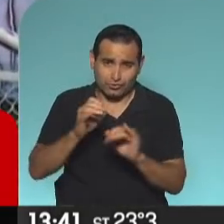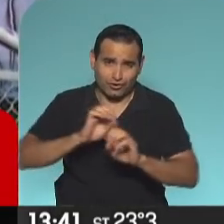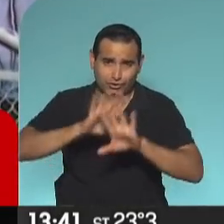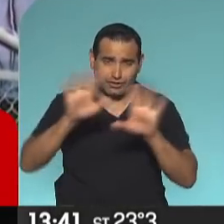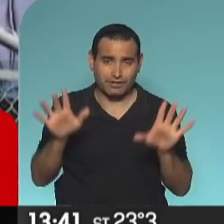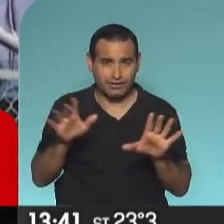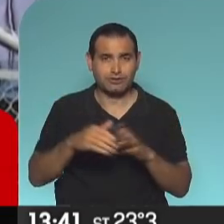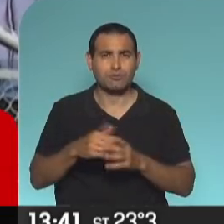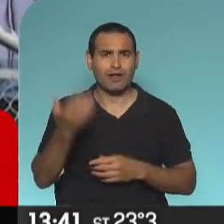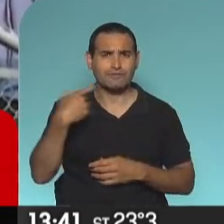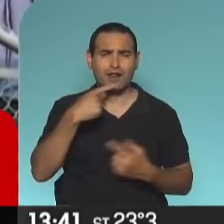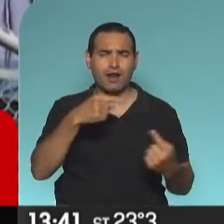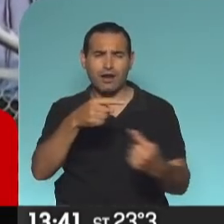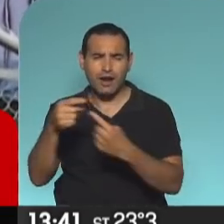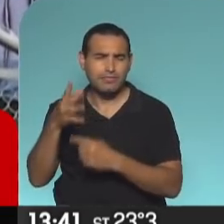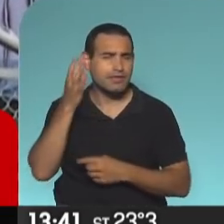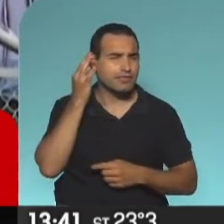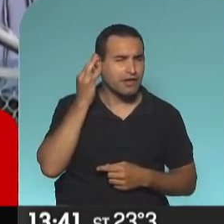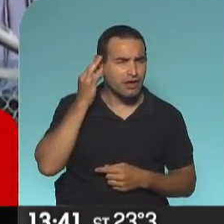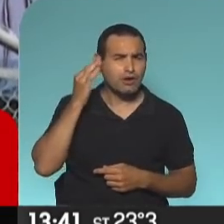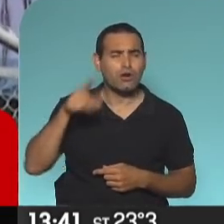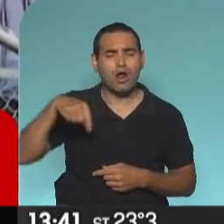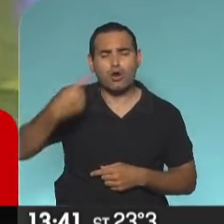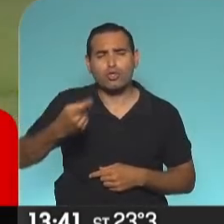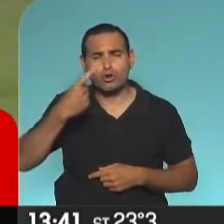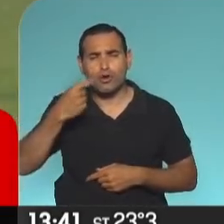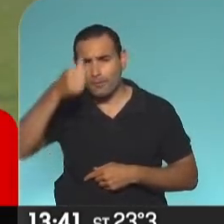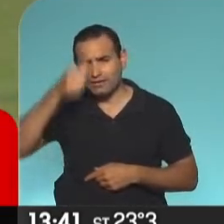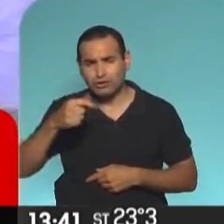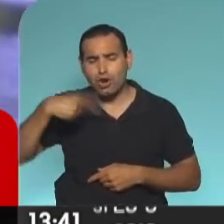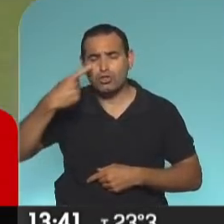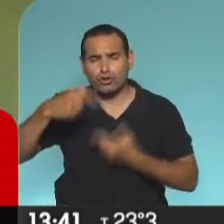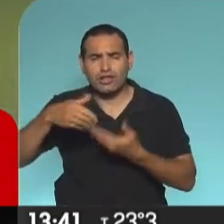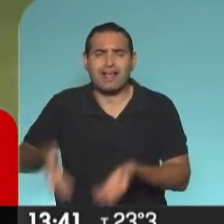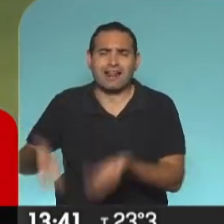muchísimo de que Diego iba a salir al otro día de la operación, ¿no?